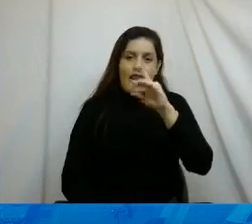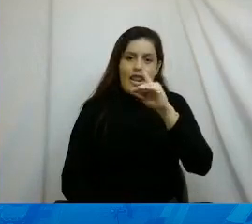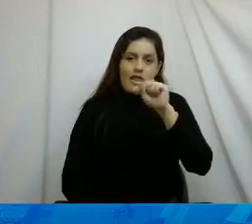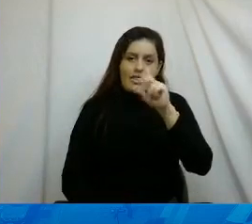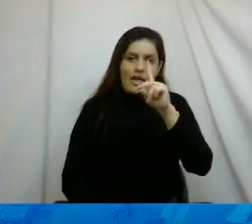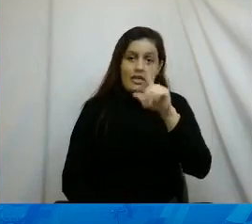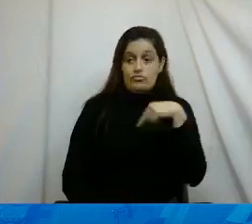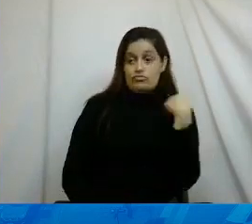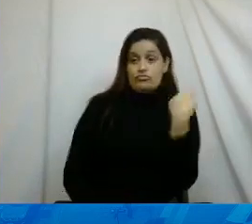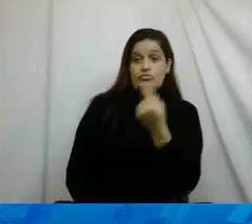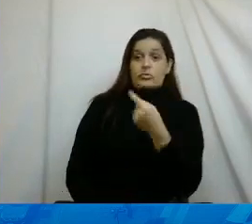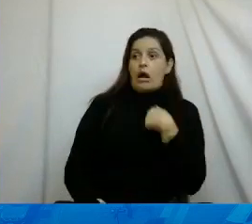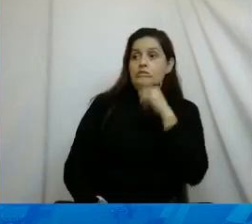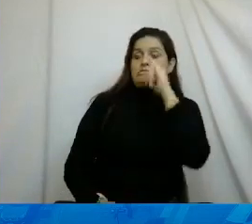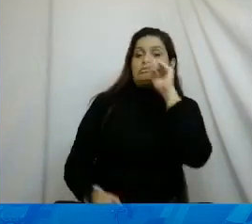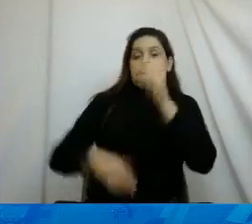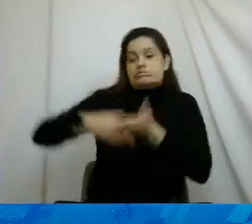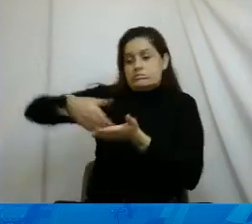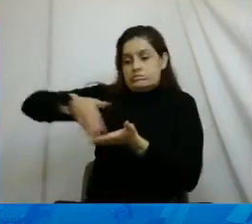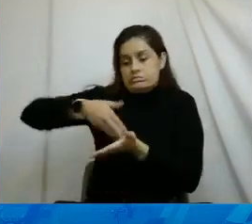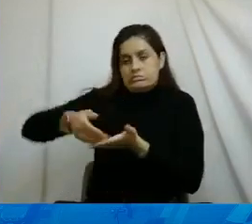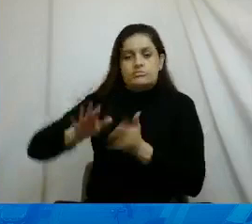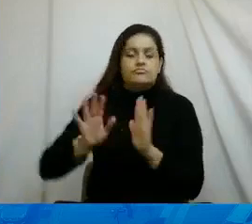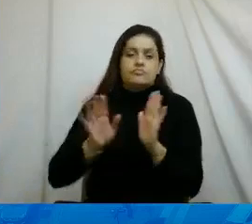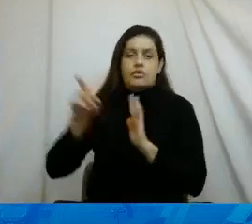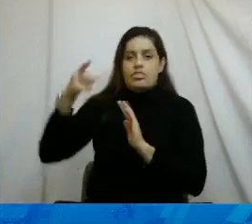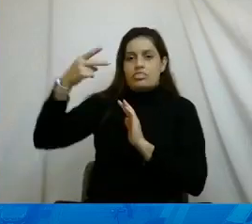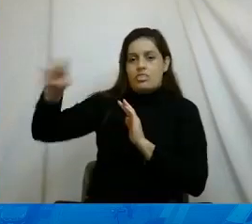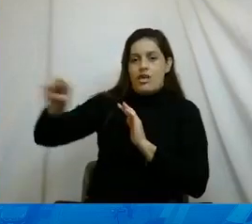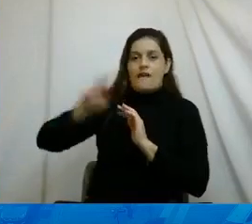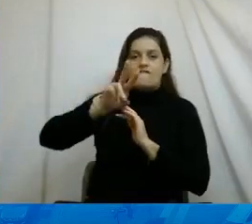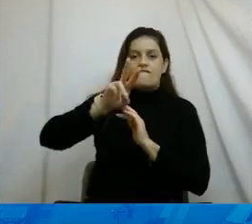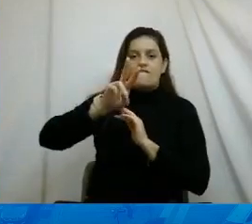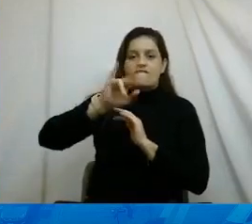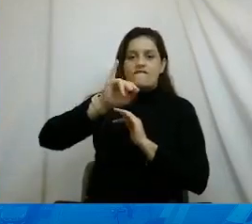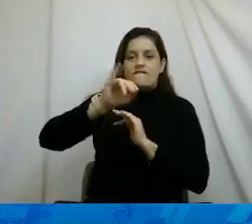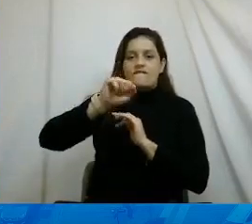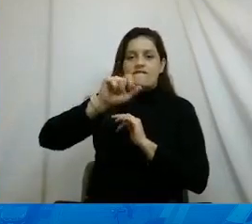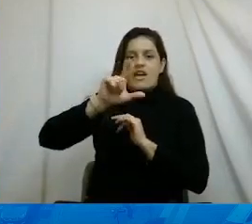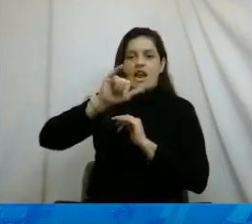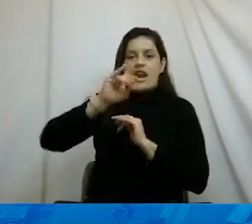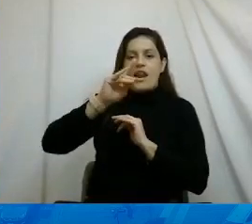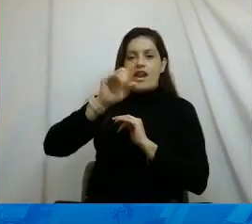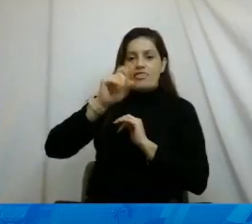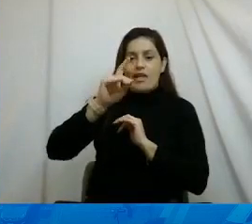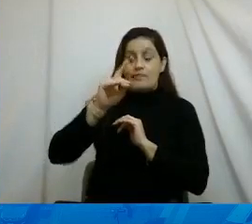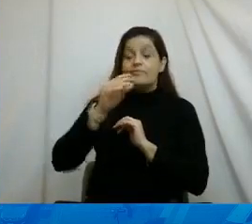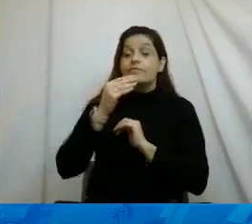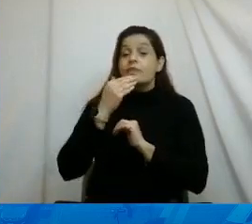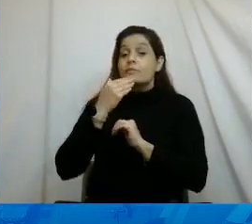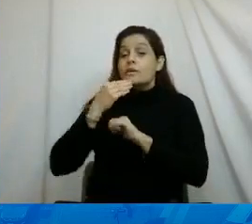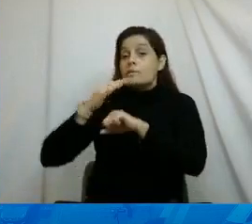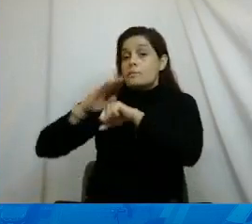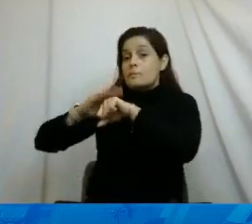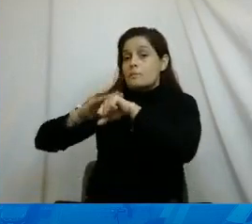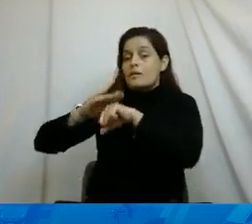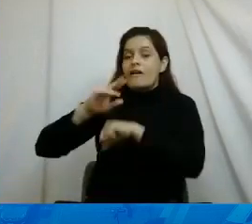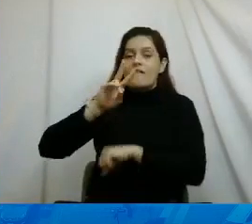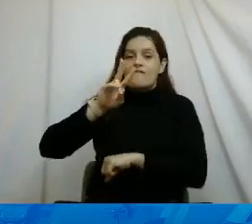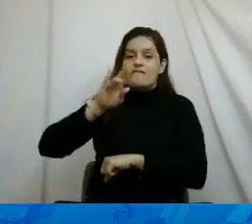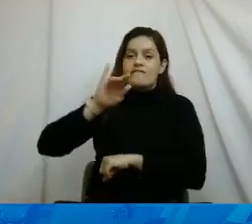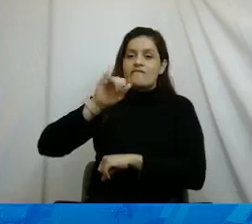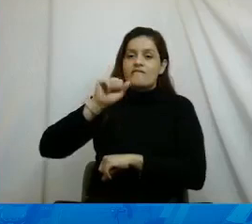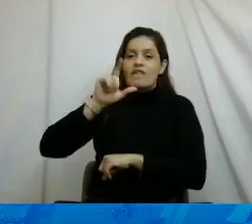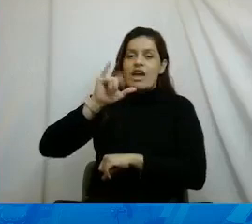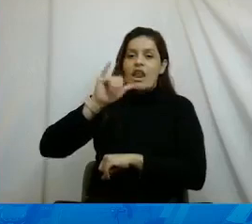a intervenir. Si quisiéramos destinar recursos municipales, debemos contar también con la autorización de vialidad para poder